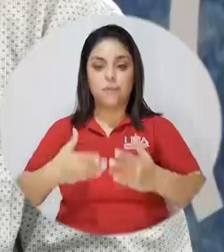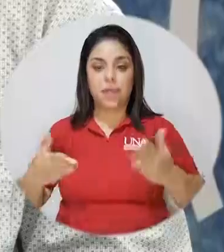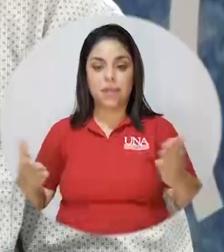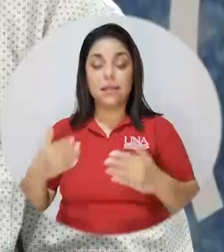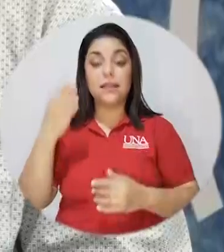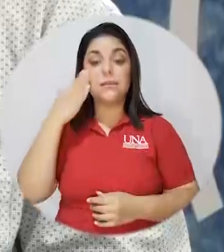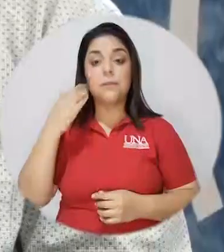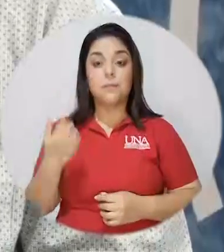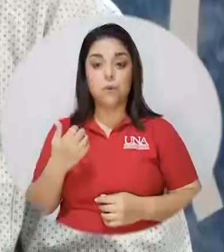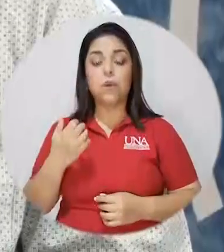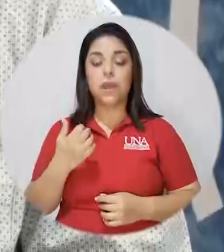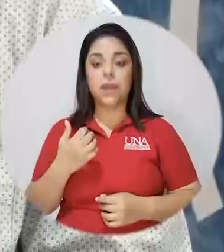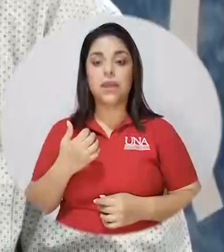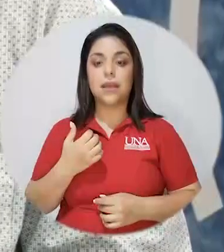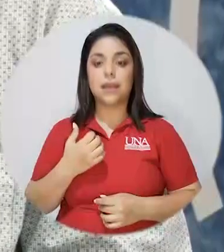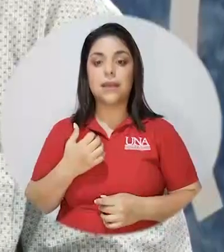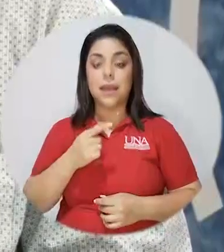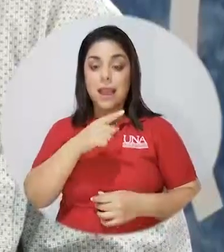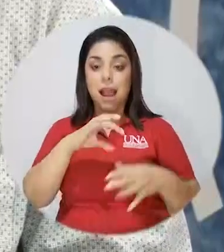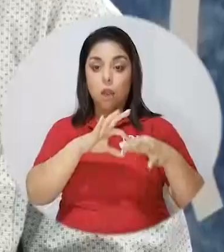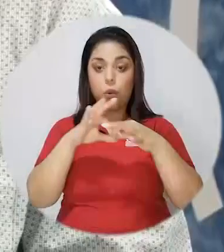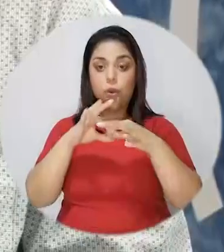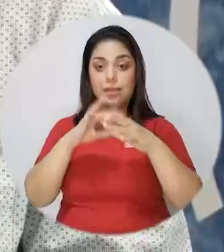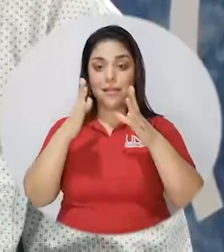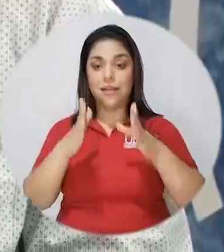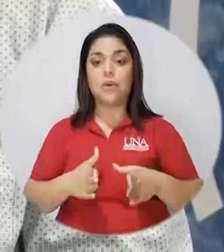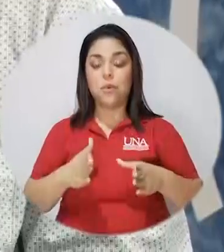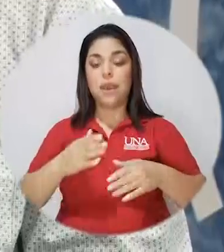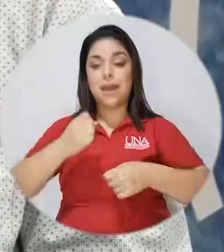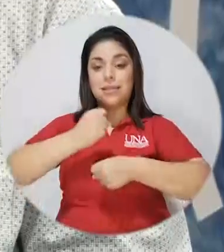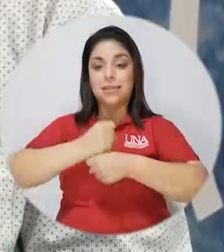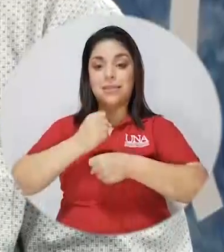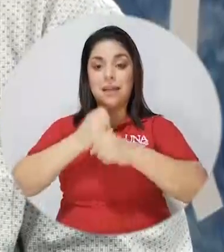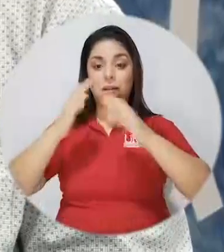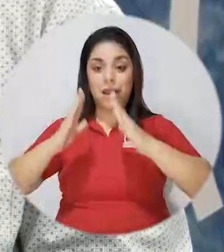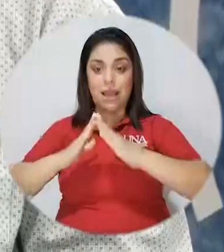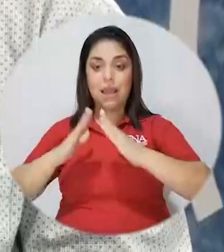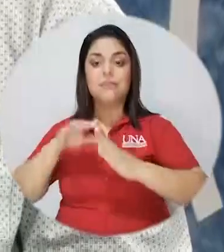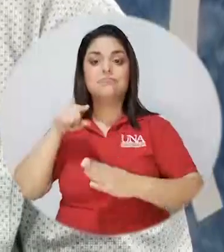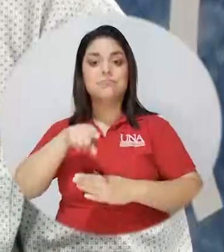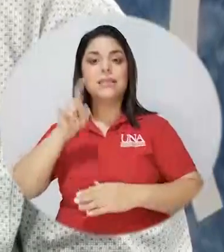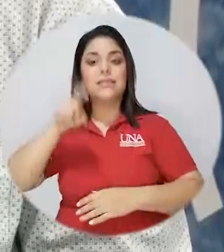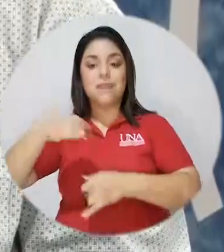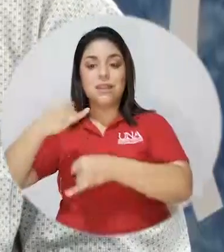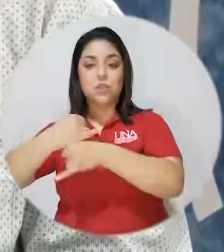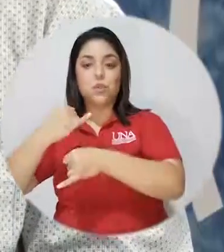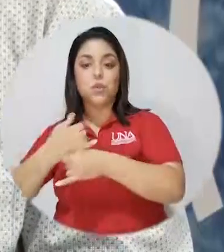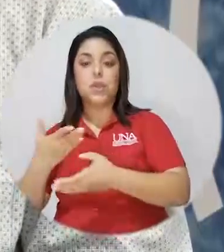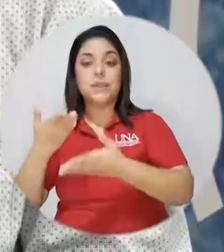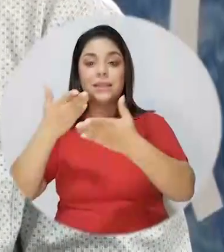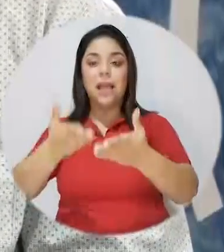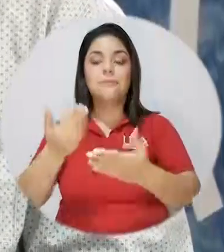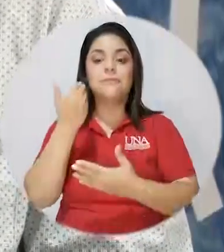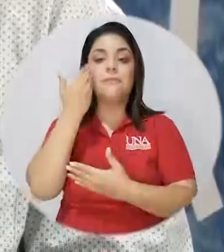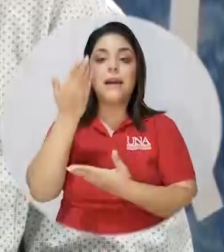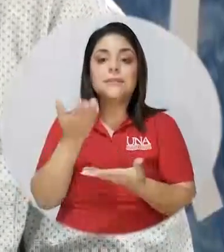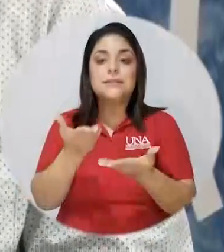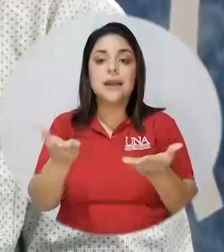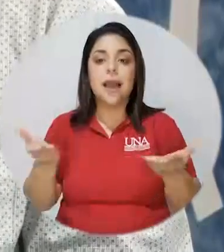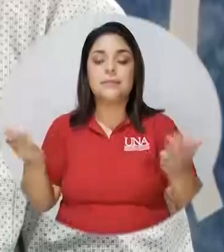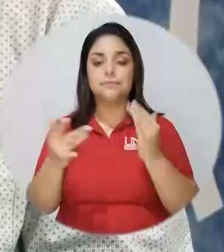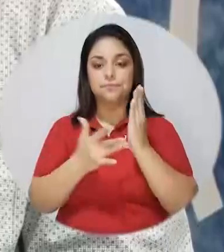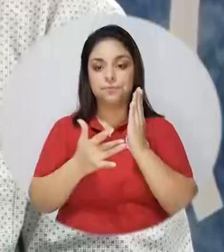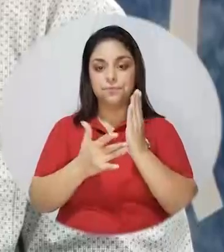bien comentaba la señora coordinadora de la Comisión de Teletrabajo, la institución debe brindar las facilidades